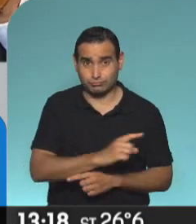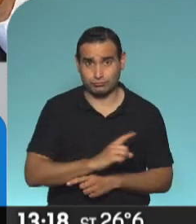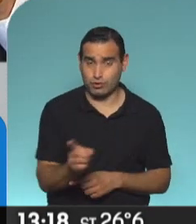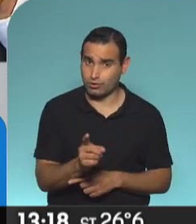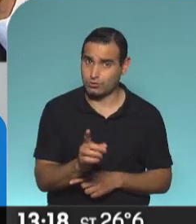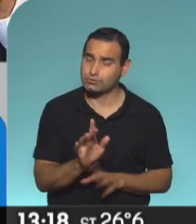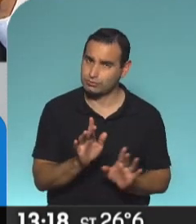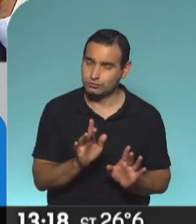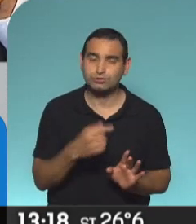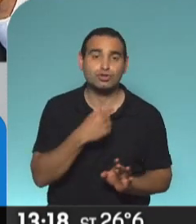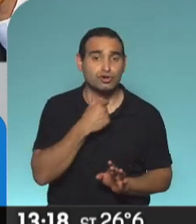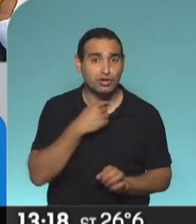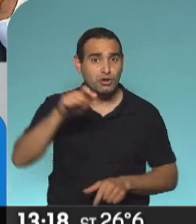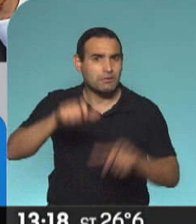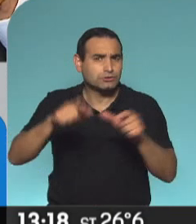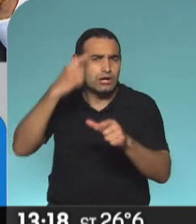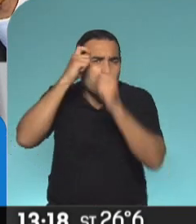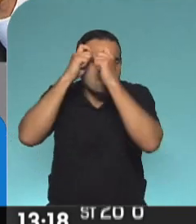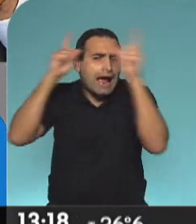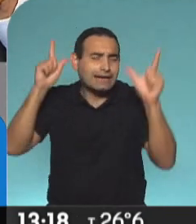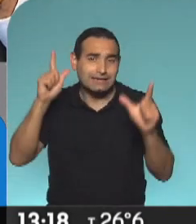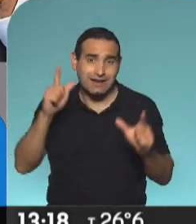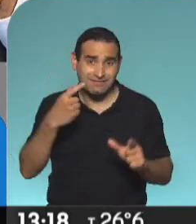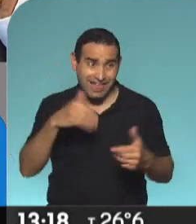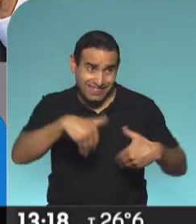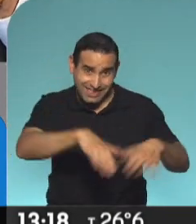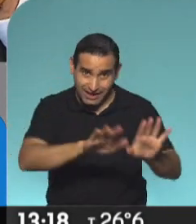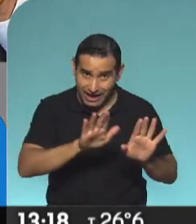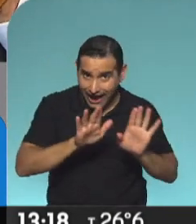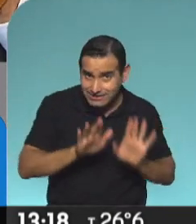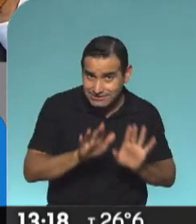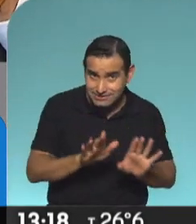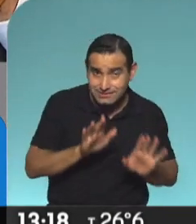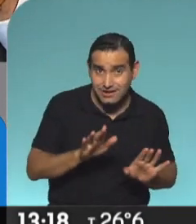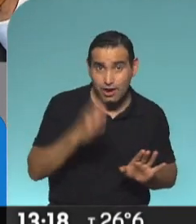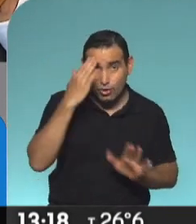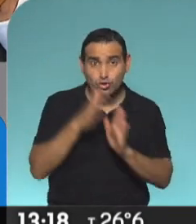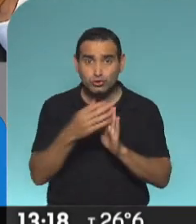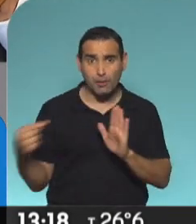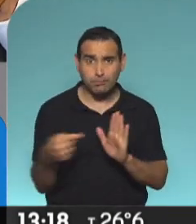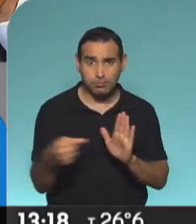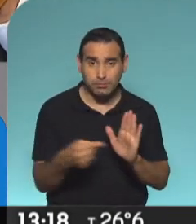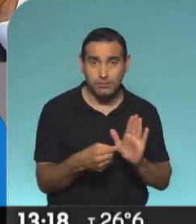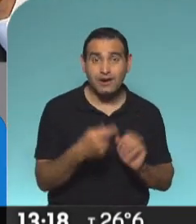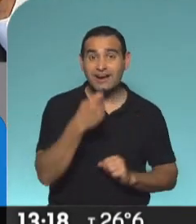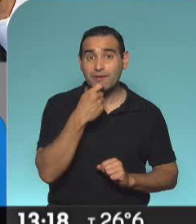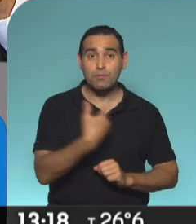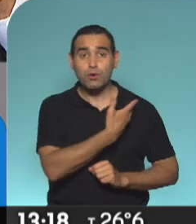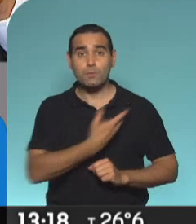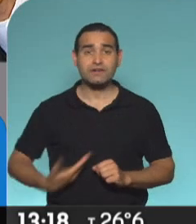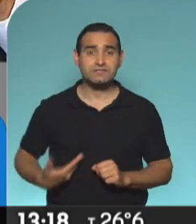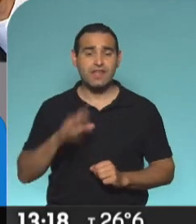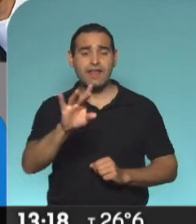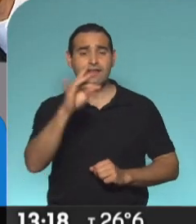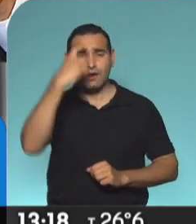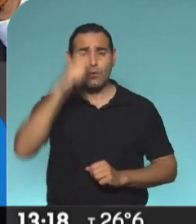quiero que la gente imagine si vamos a tolerar que en nuestro país se viole la Constitución cada vez que un Poder Ejecutivo elija un juez que le conviene